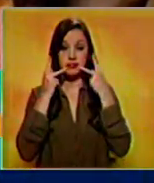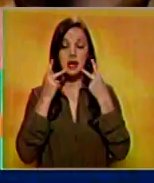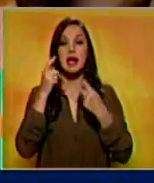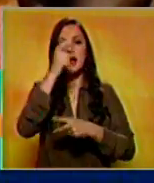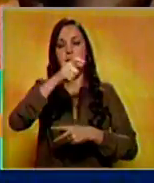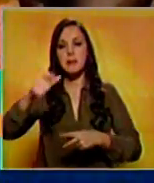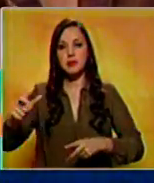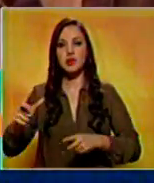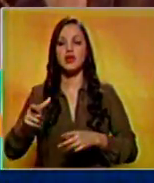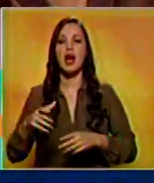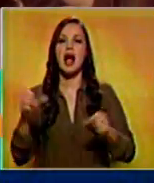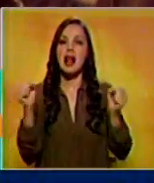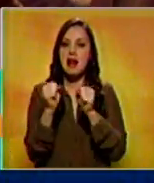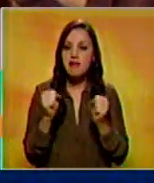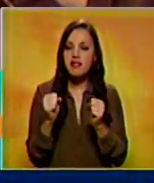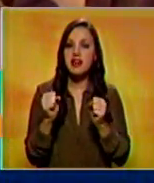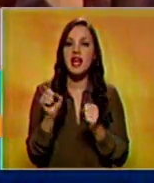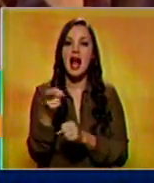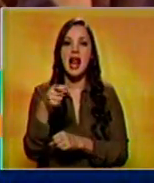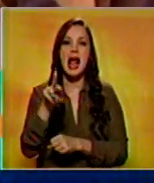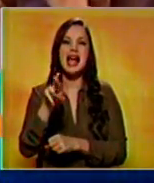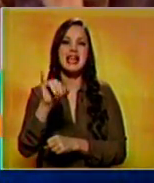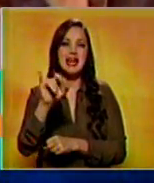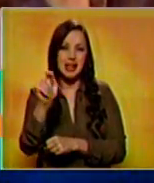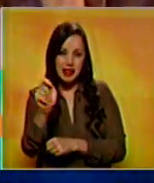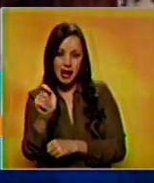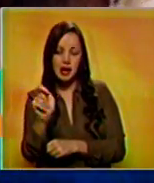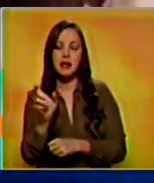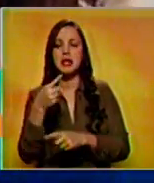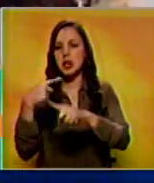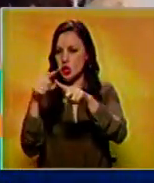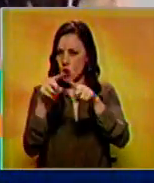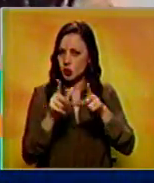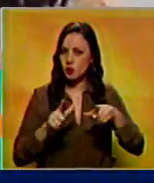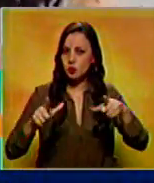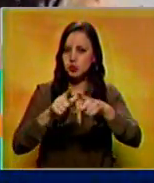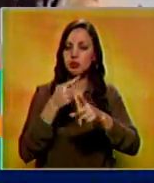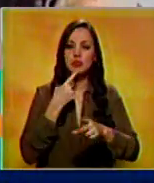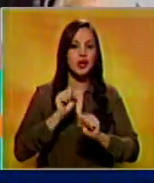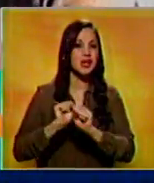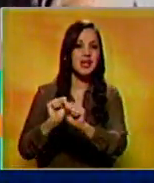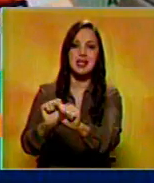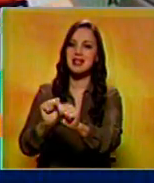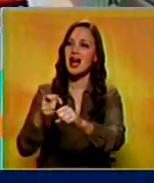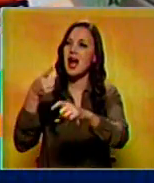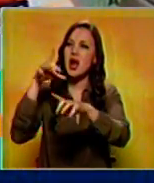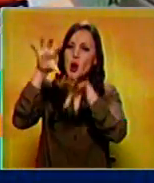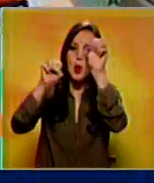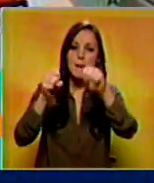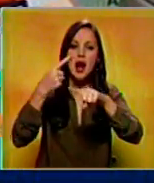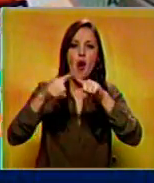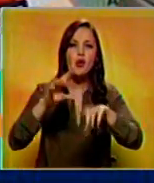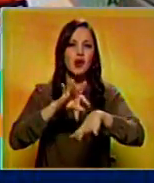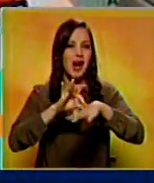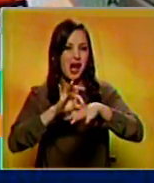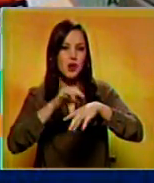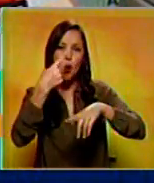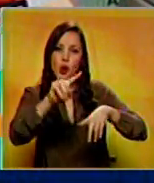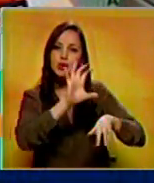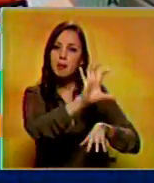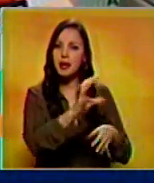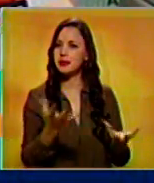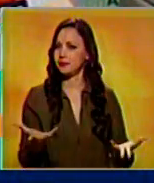de Ceboruco, La Fría, La Grita, Andrés Bello y El Cobre rechazan la importación de carne. Esto lo que quiere decir es que nosotros